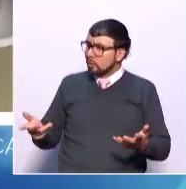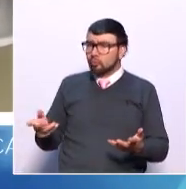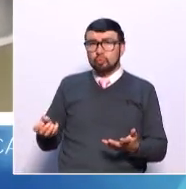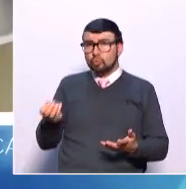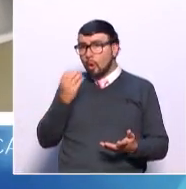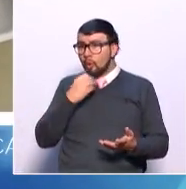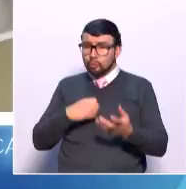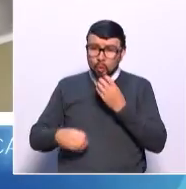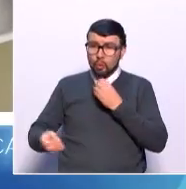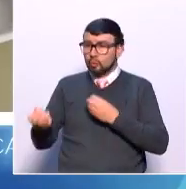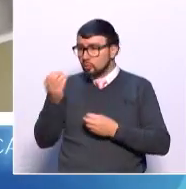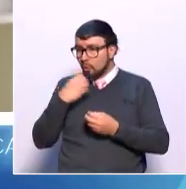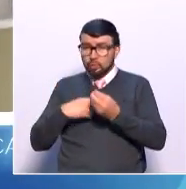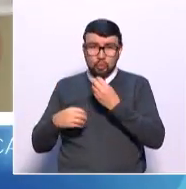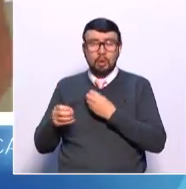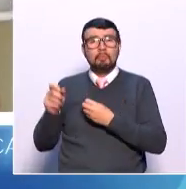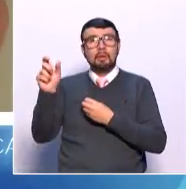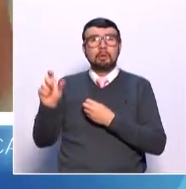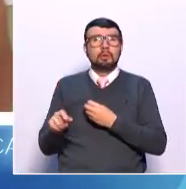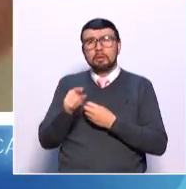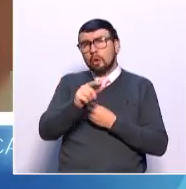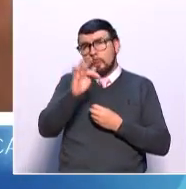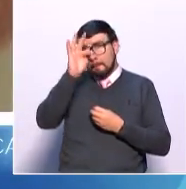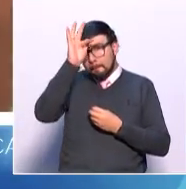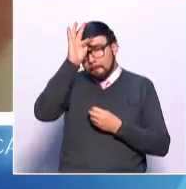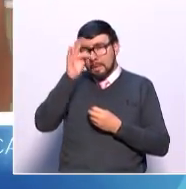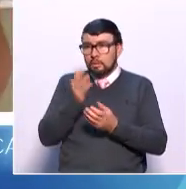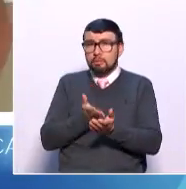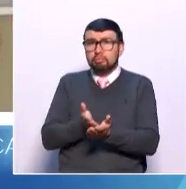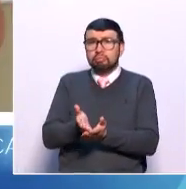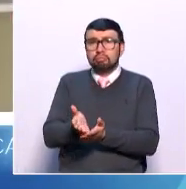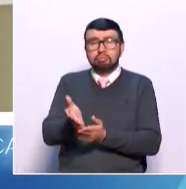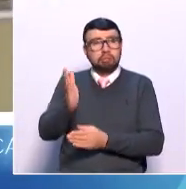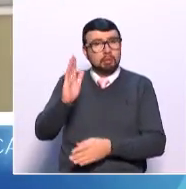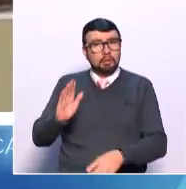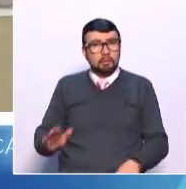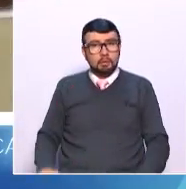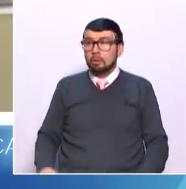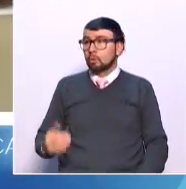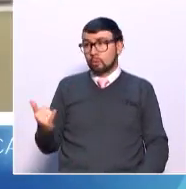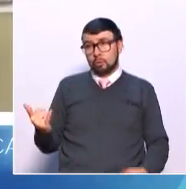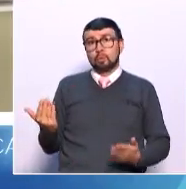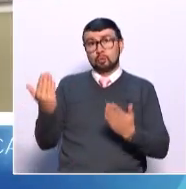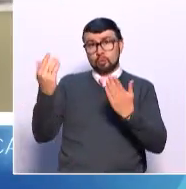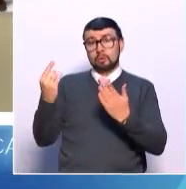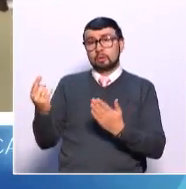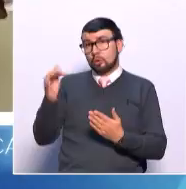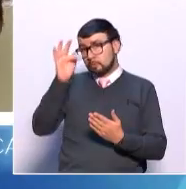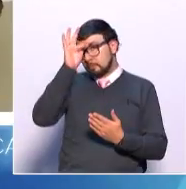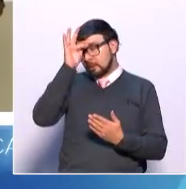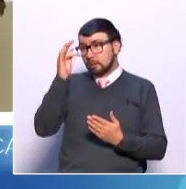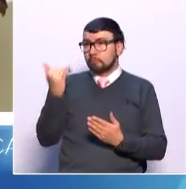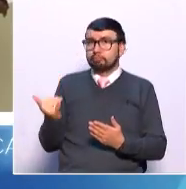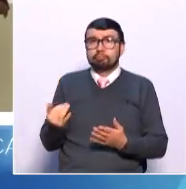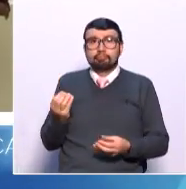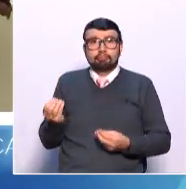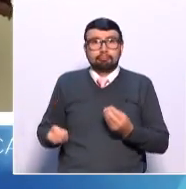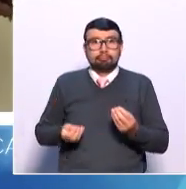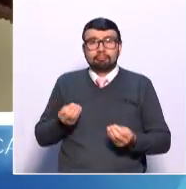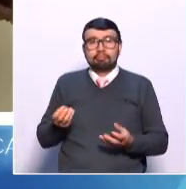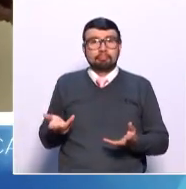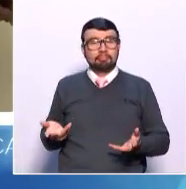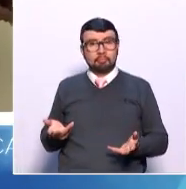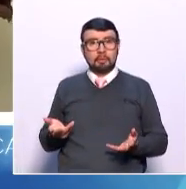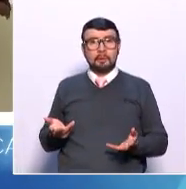en un paciente hospitalizado en un reconocido hospital y esto es